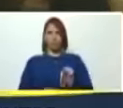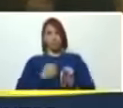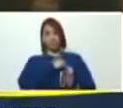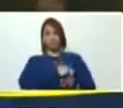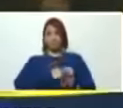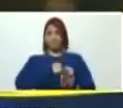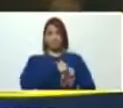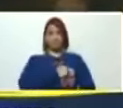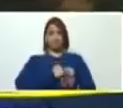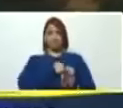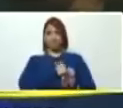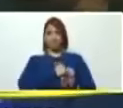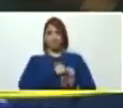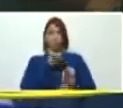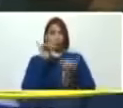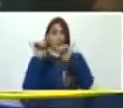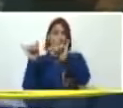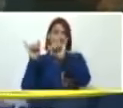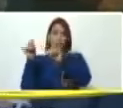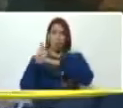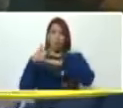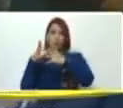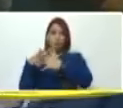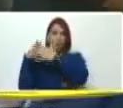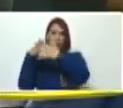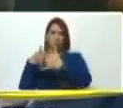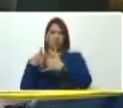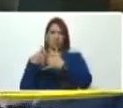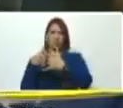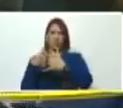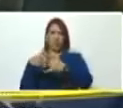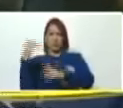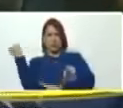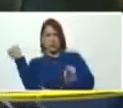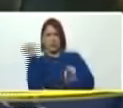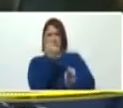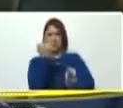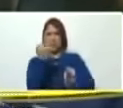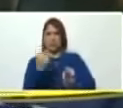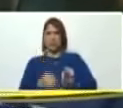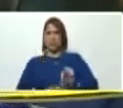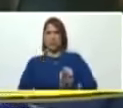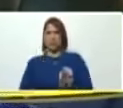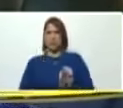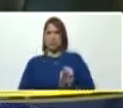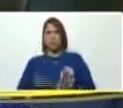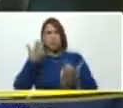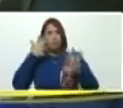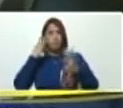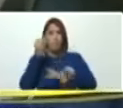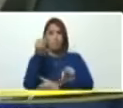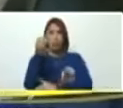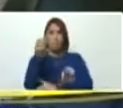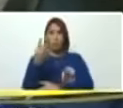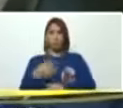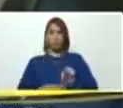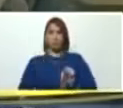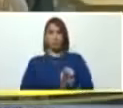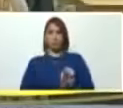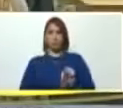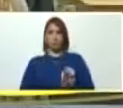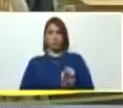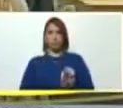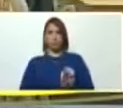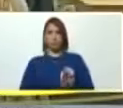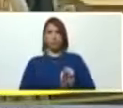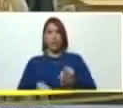Lamentablemente es el propio gobierno de Estados Unidos quien le metió una puñalada a la pretendida cumbre, quien